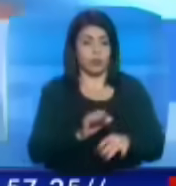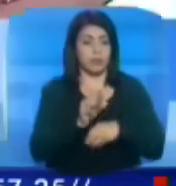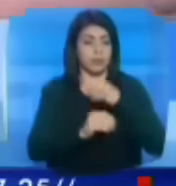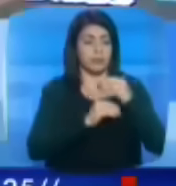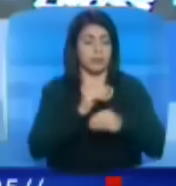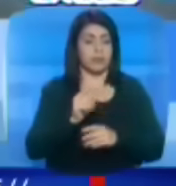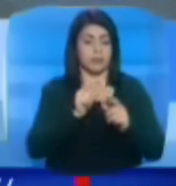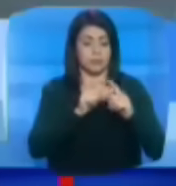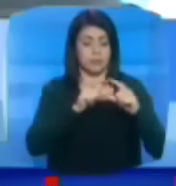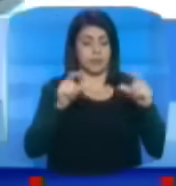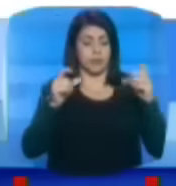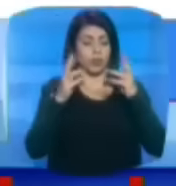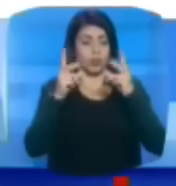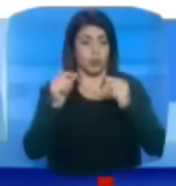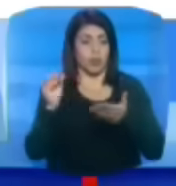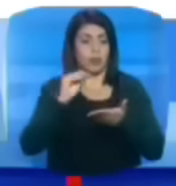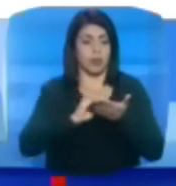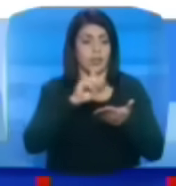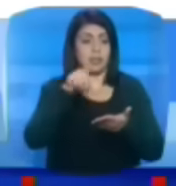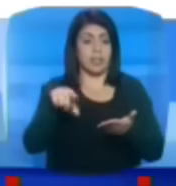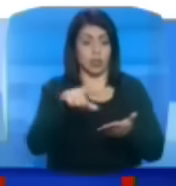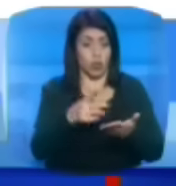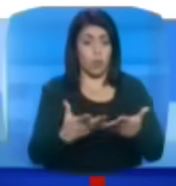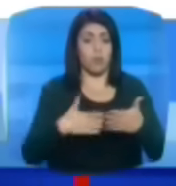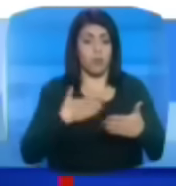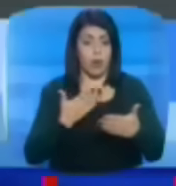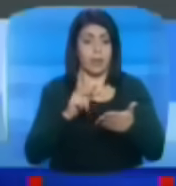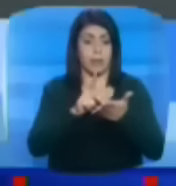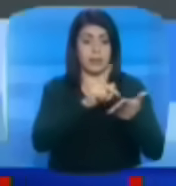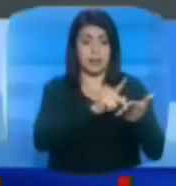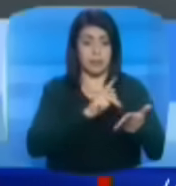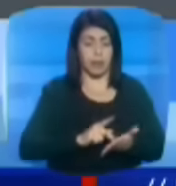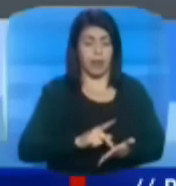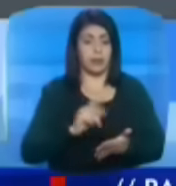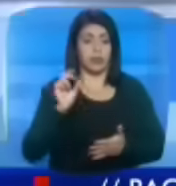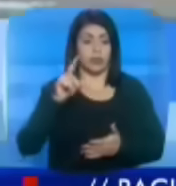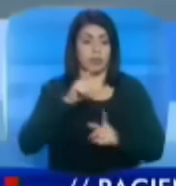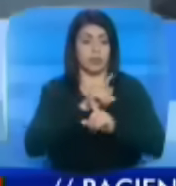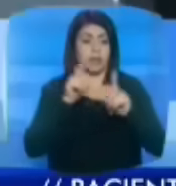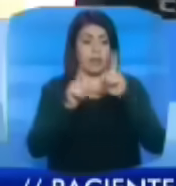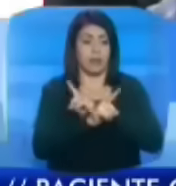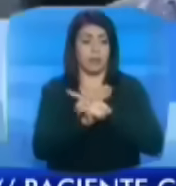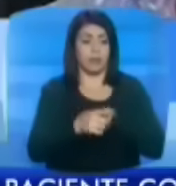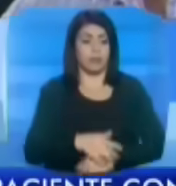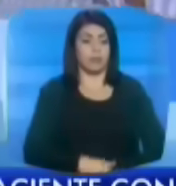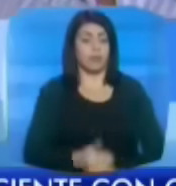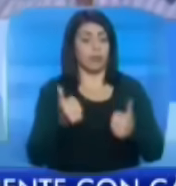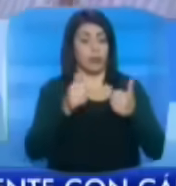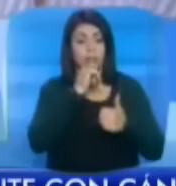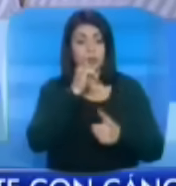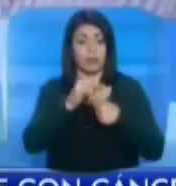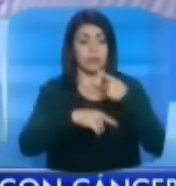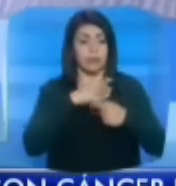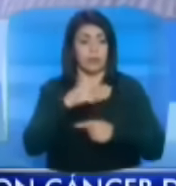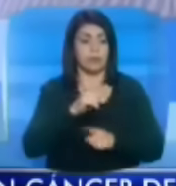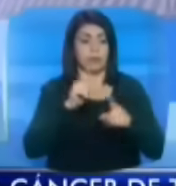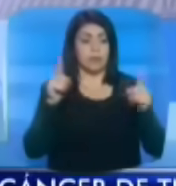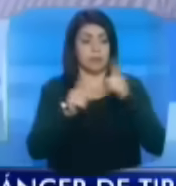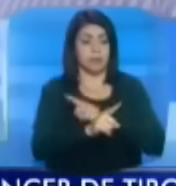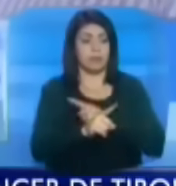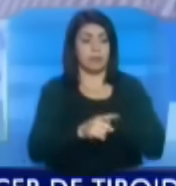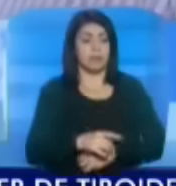colocan el serial y en la página les va a volver si están involucrados o no dentro de la campaña y necesitan el cambio. Y la buena noticia es que si hacen el